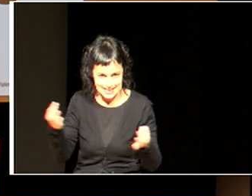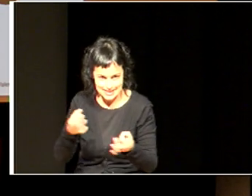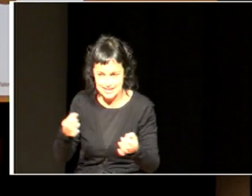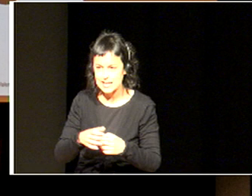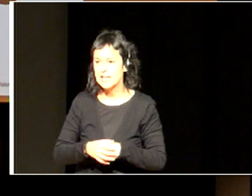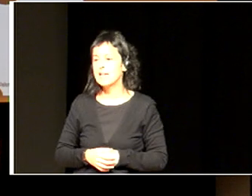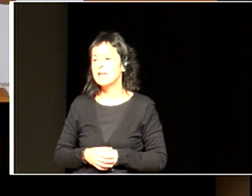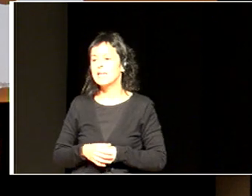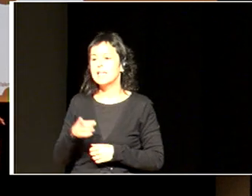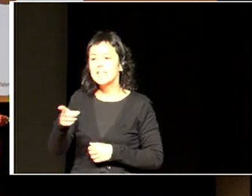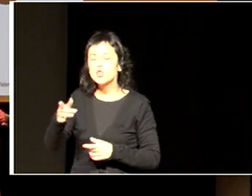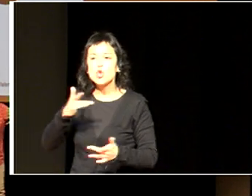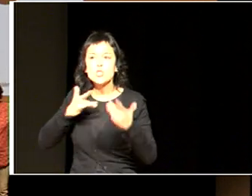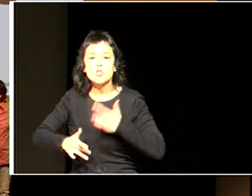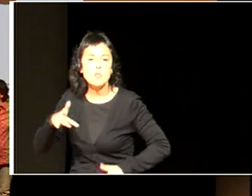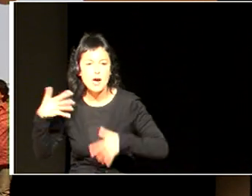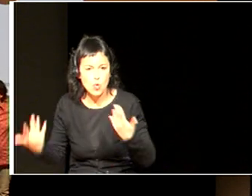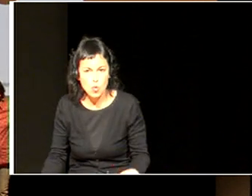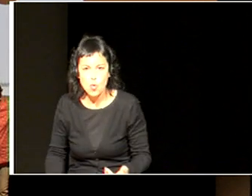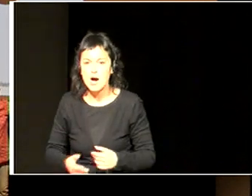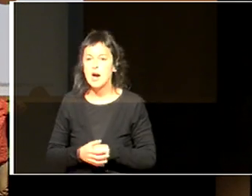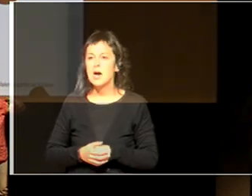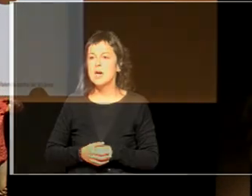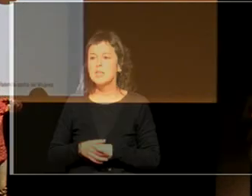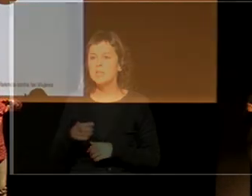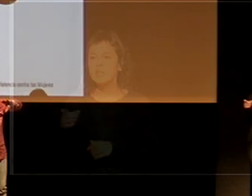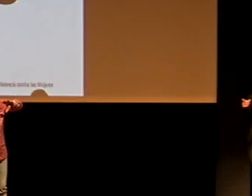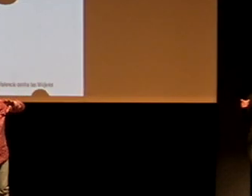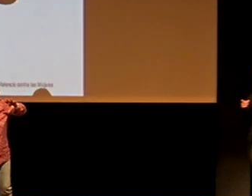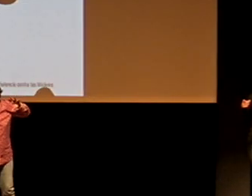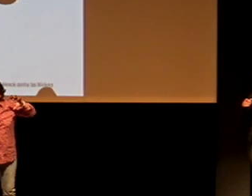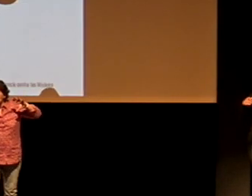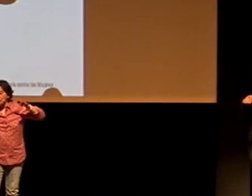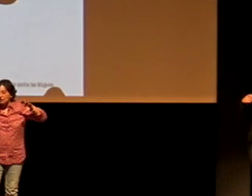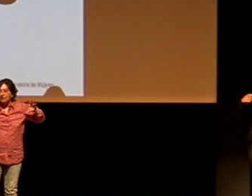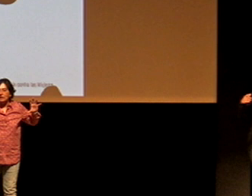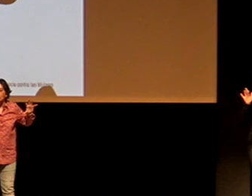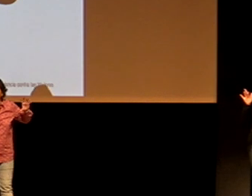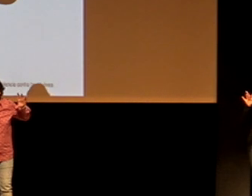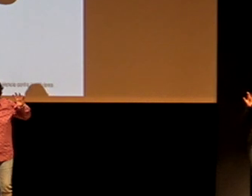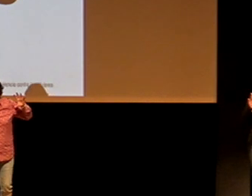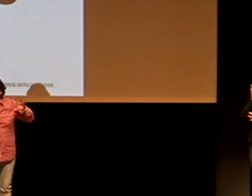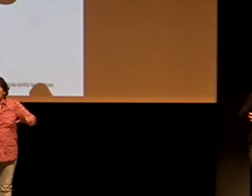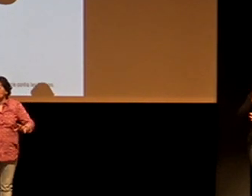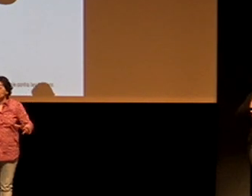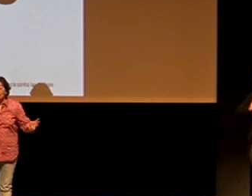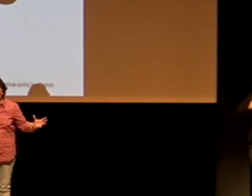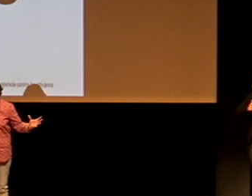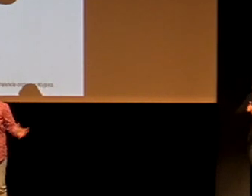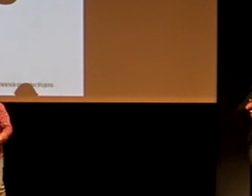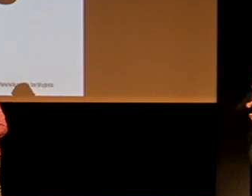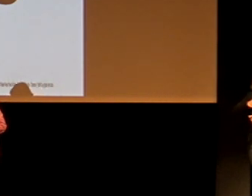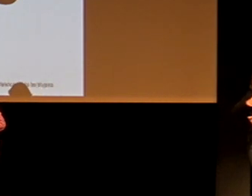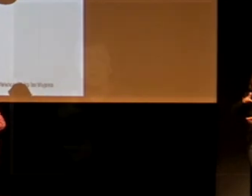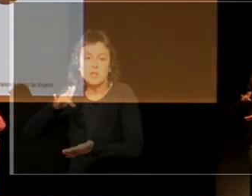cuáles son sus síntomas se explica que nos puede ocurrir en los primeros pasos de nuestras primeras relaciones afectivo-sexuales se explica y